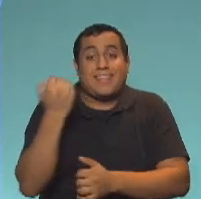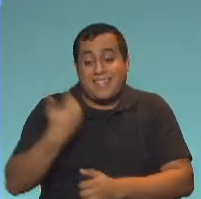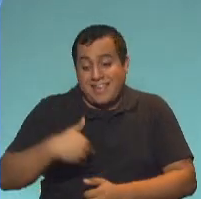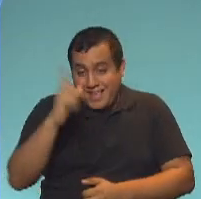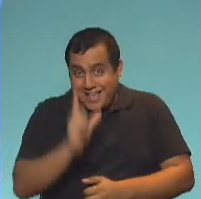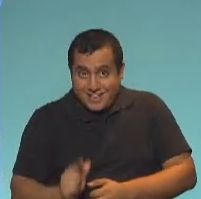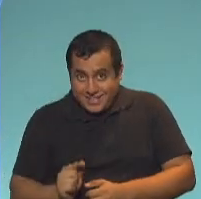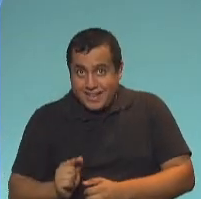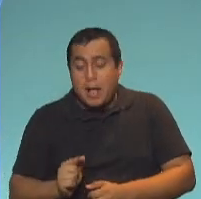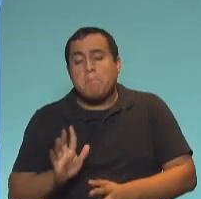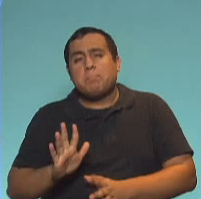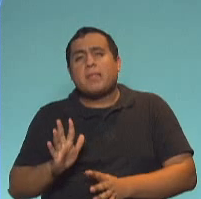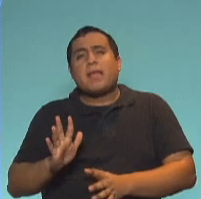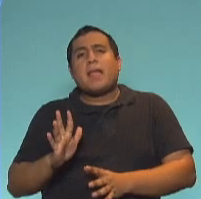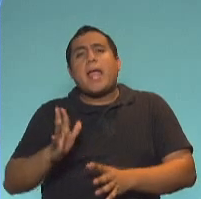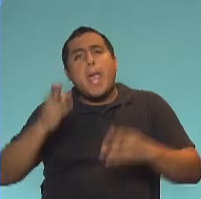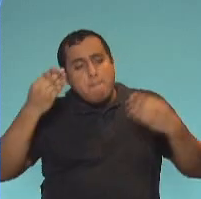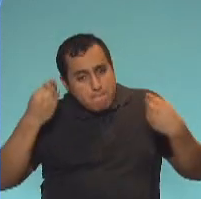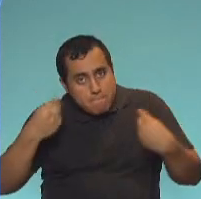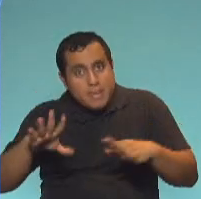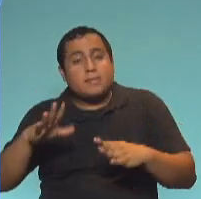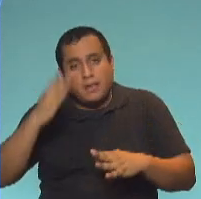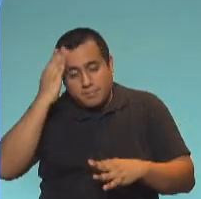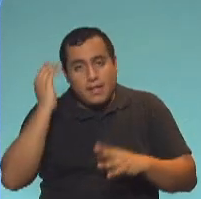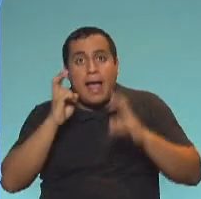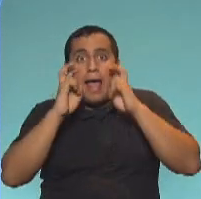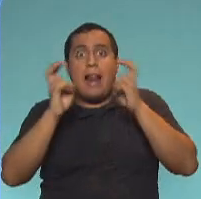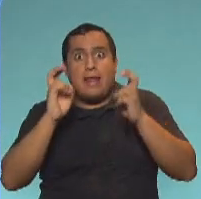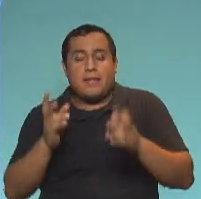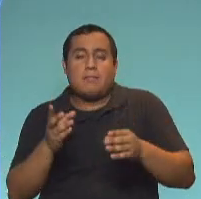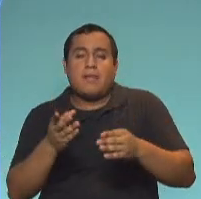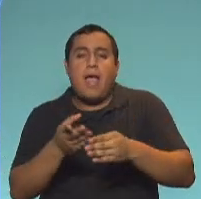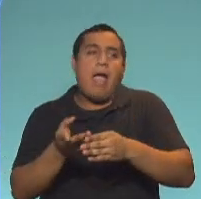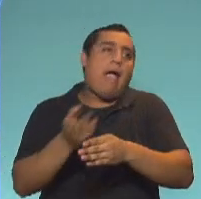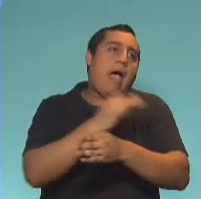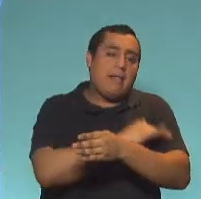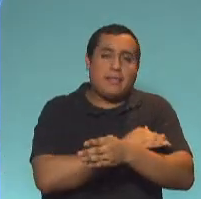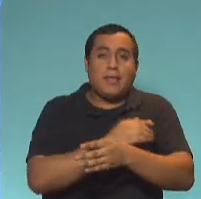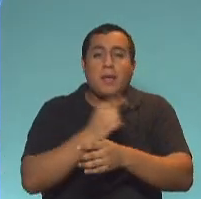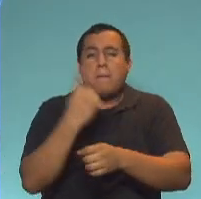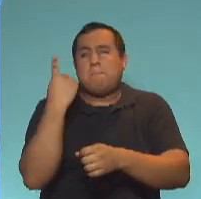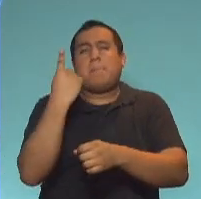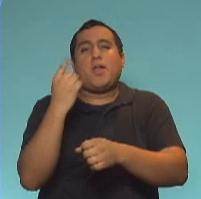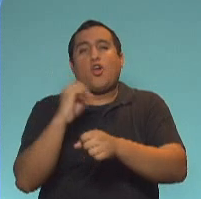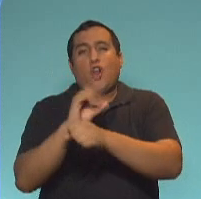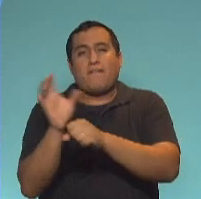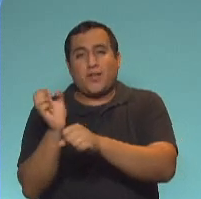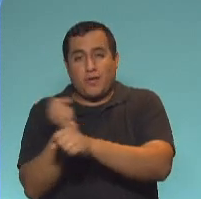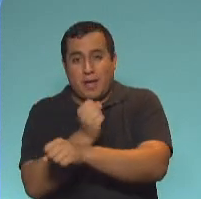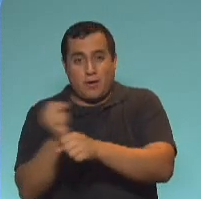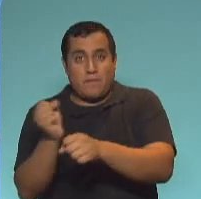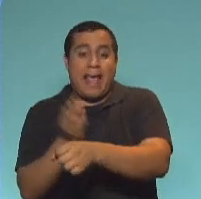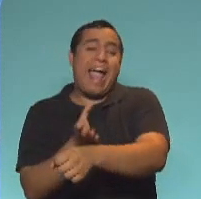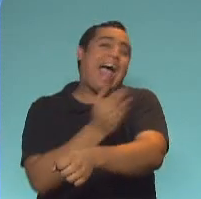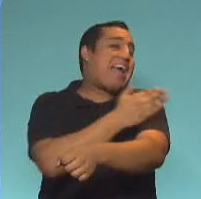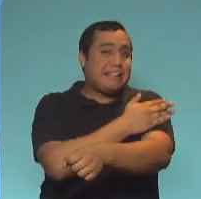desde que se inicia la alerta sigue inclusive antes de tener nuestro primer caso el 3 de marzo está trabajando